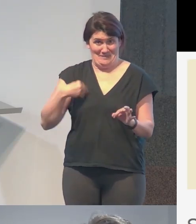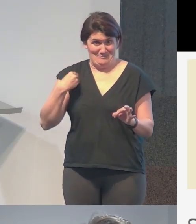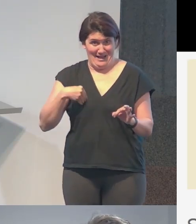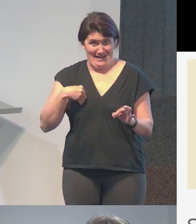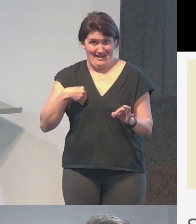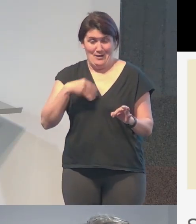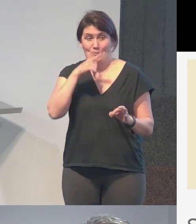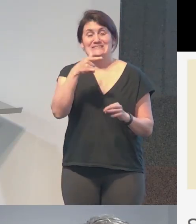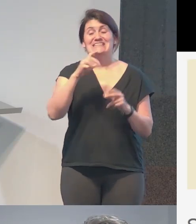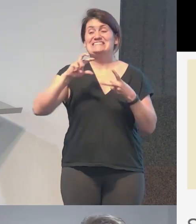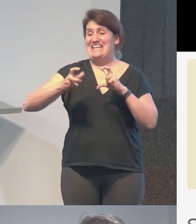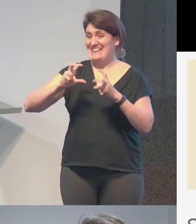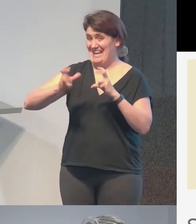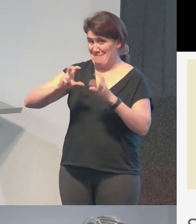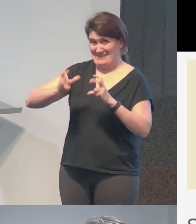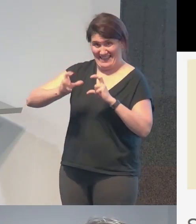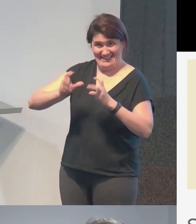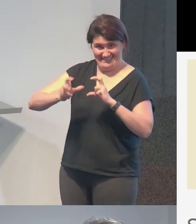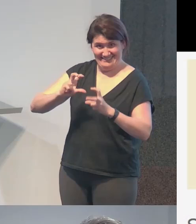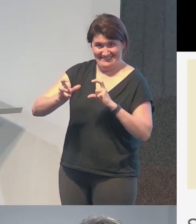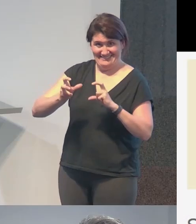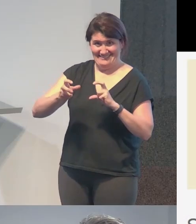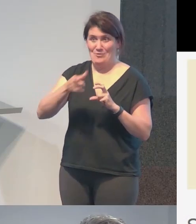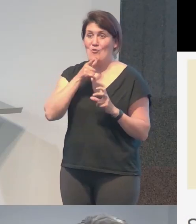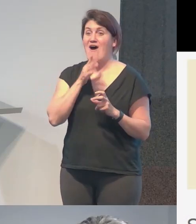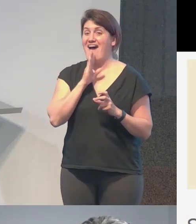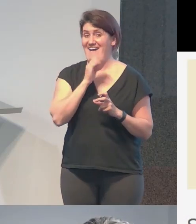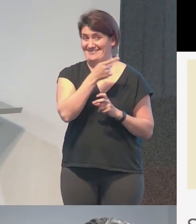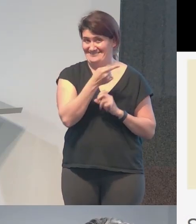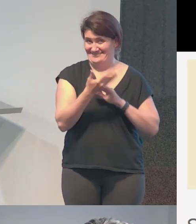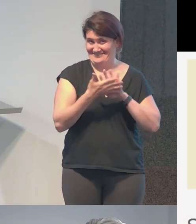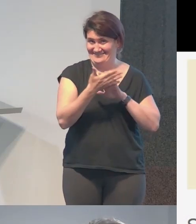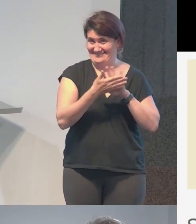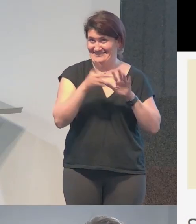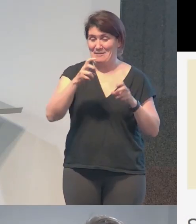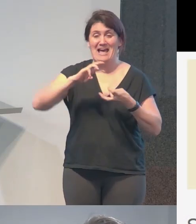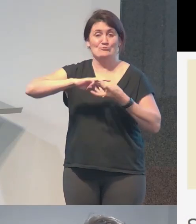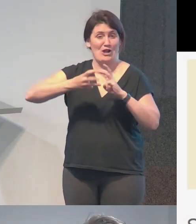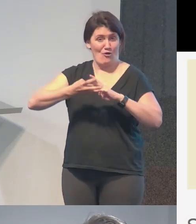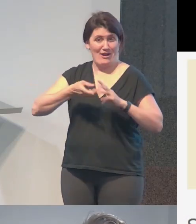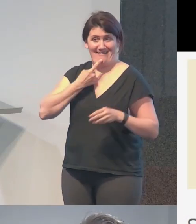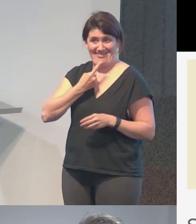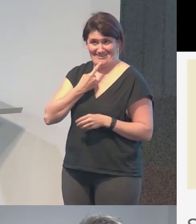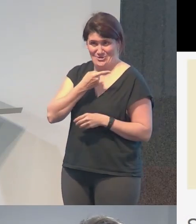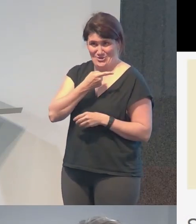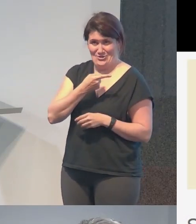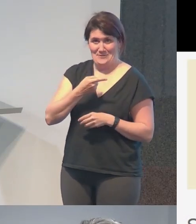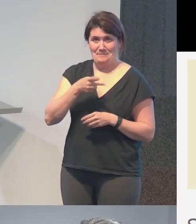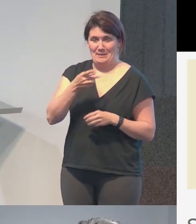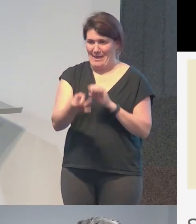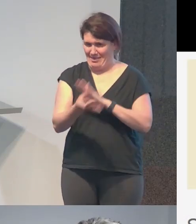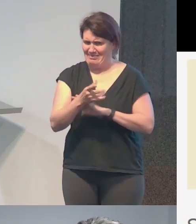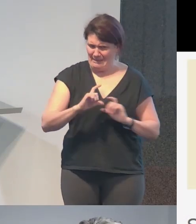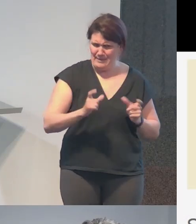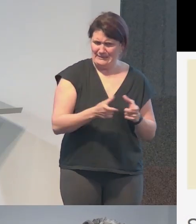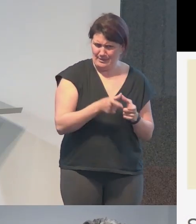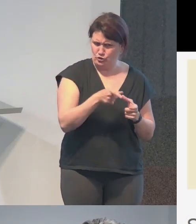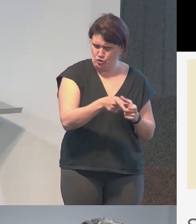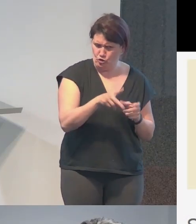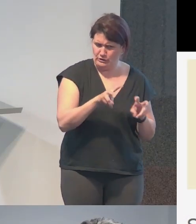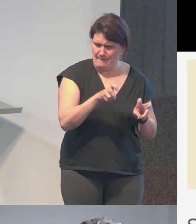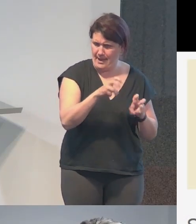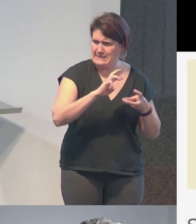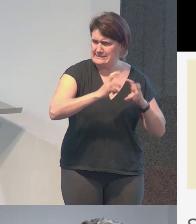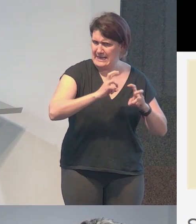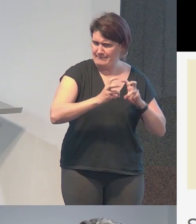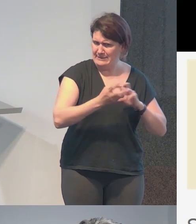de ChatGTP, que antes cuando Aitor ha mencionado que Euskal Gorrak ha creado un departamento